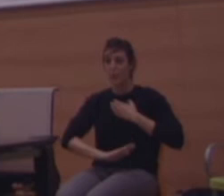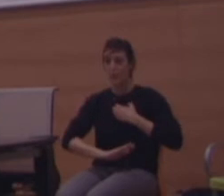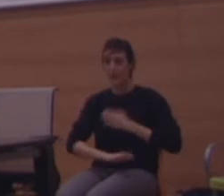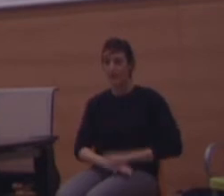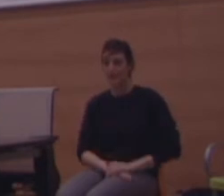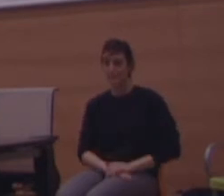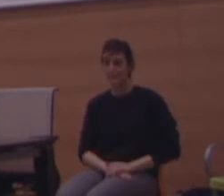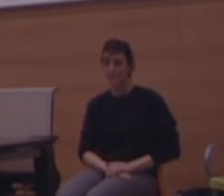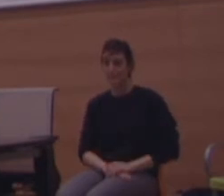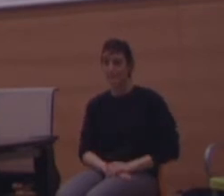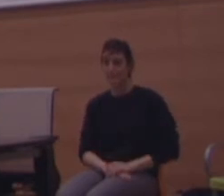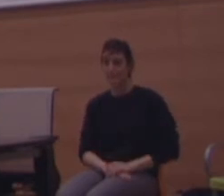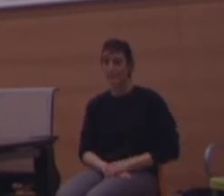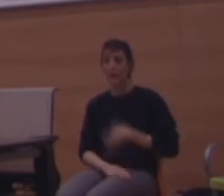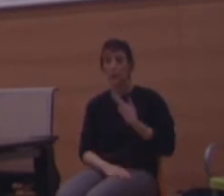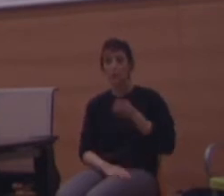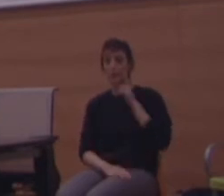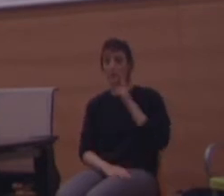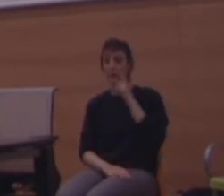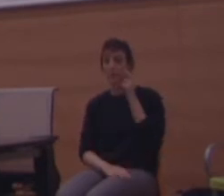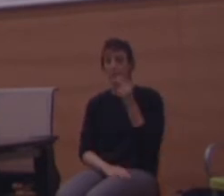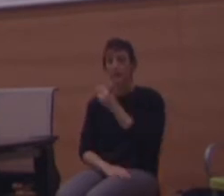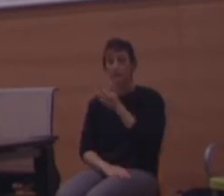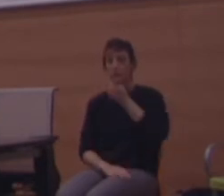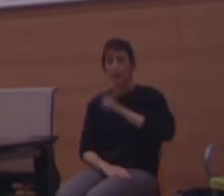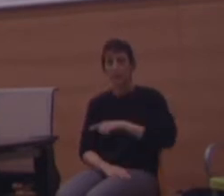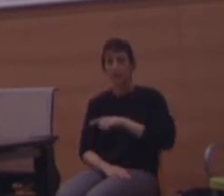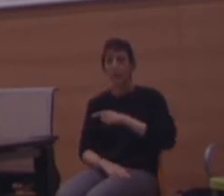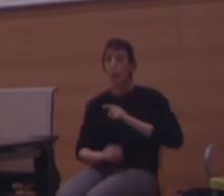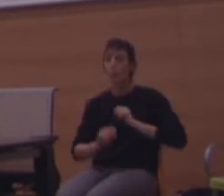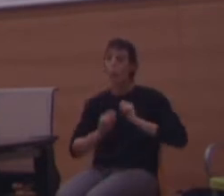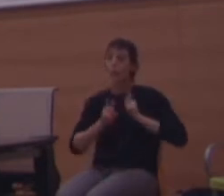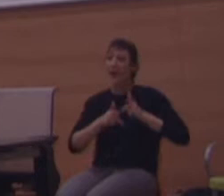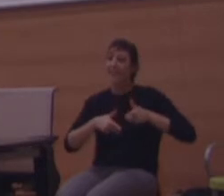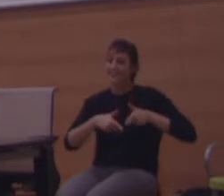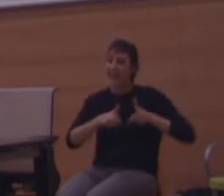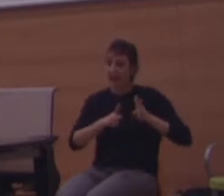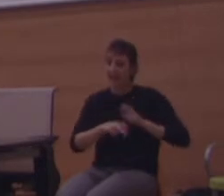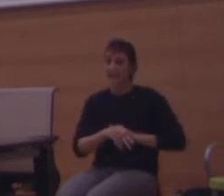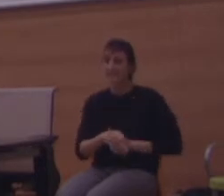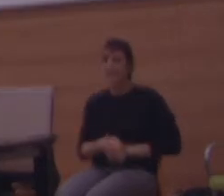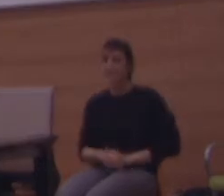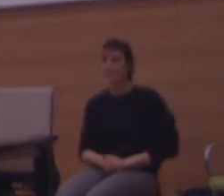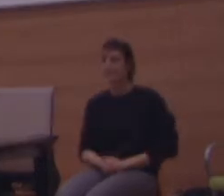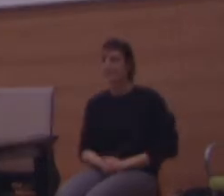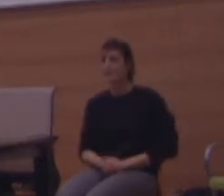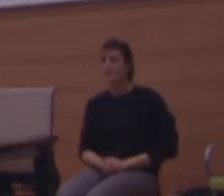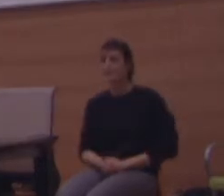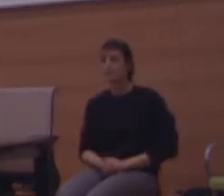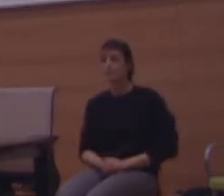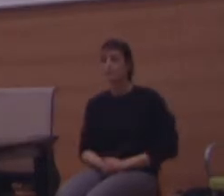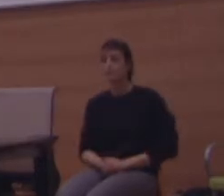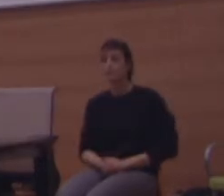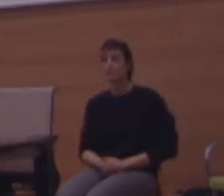Vale, aquí vemos también cómo hay una aplicación también de descargas con los yesos. Las ventajas